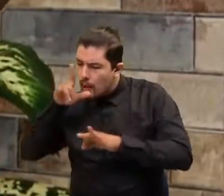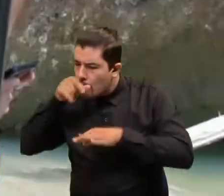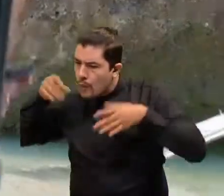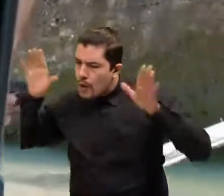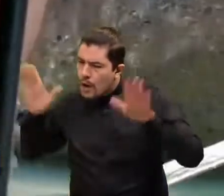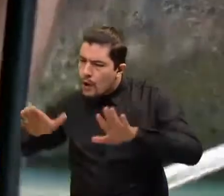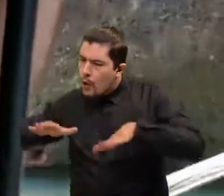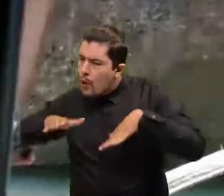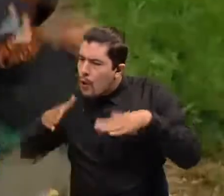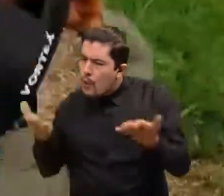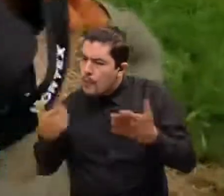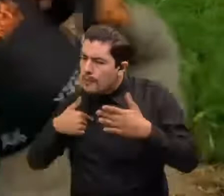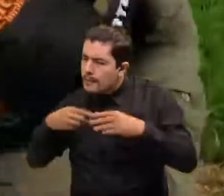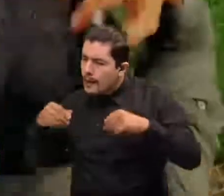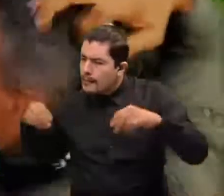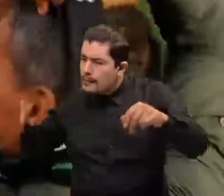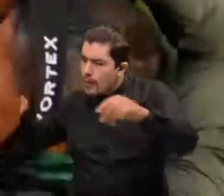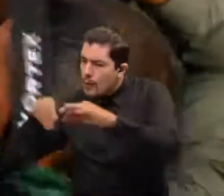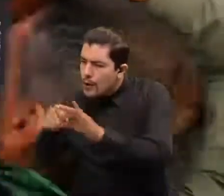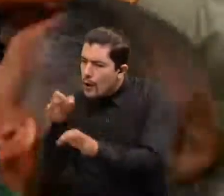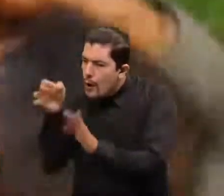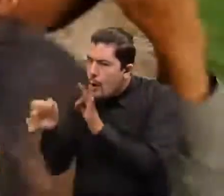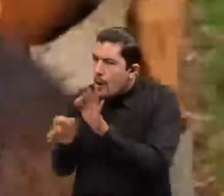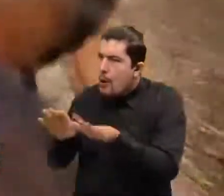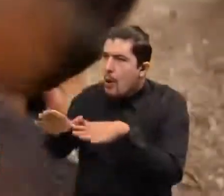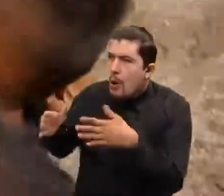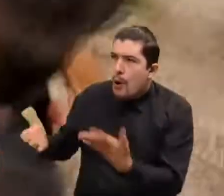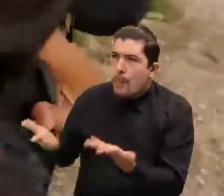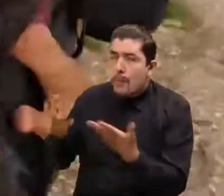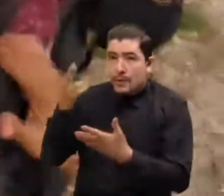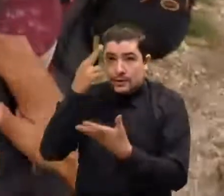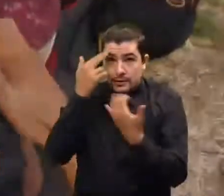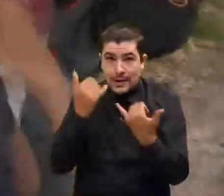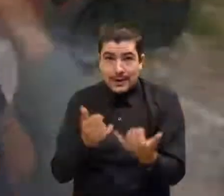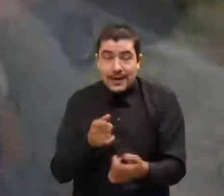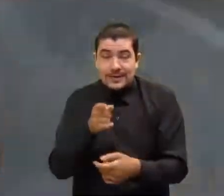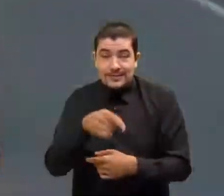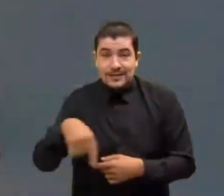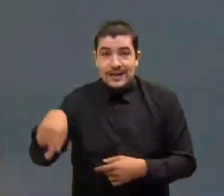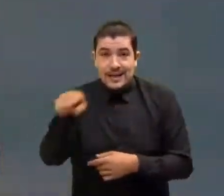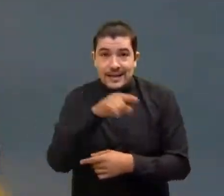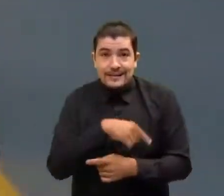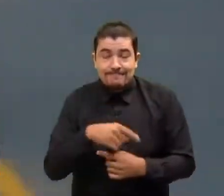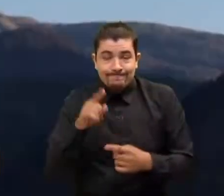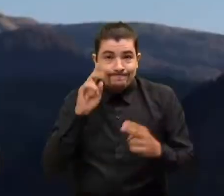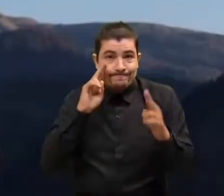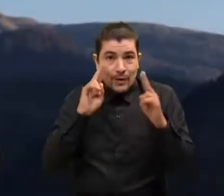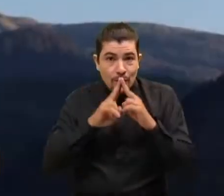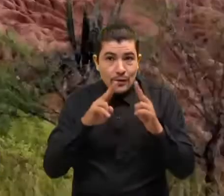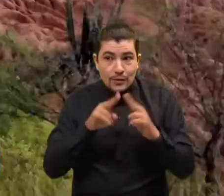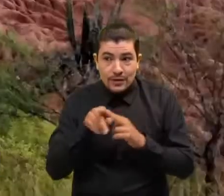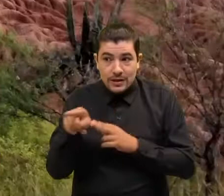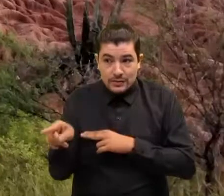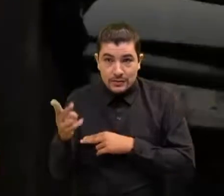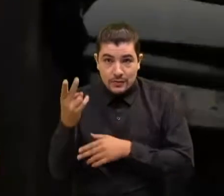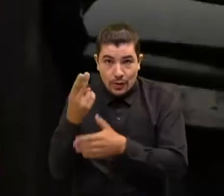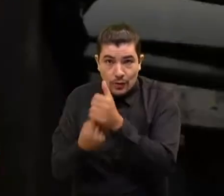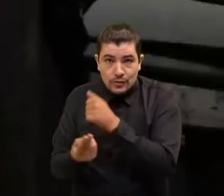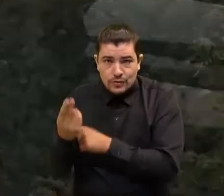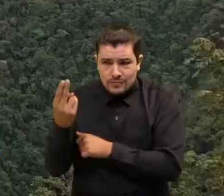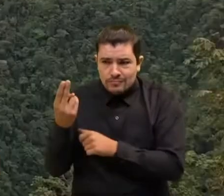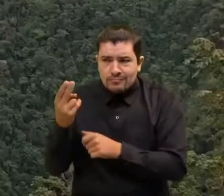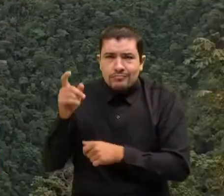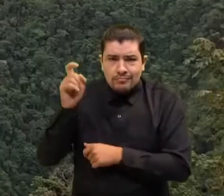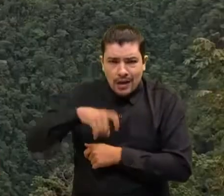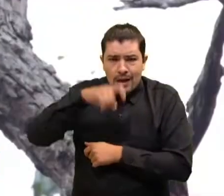territorio? El amor por el avistamiento los unió y ahora esperan visitar cada rincón del país llevando consigo un mensaje sobre